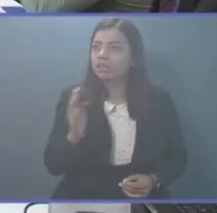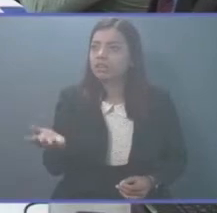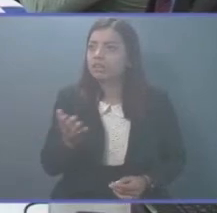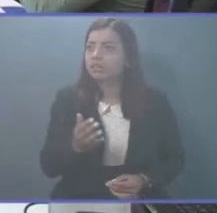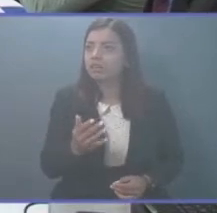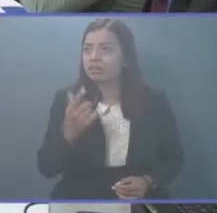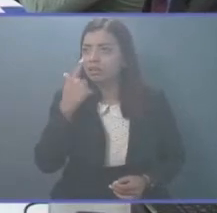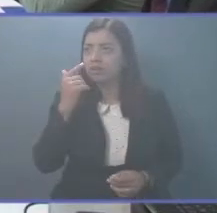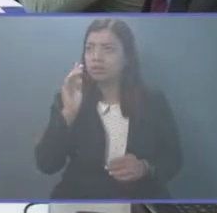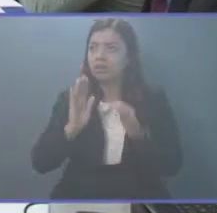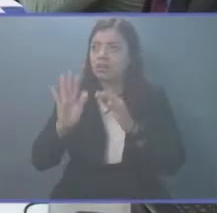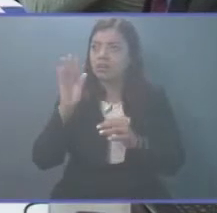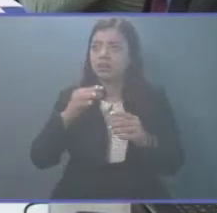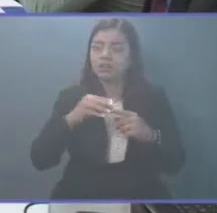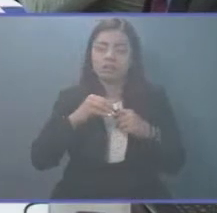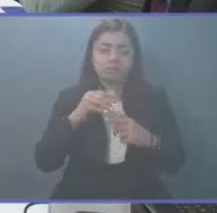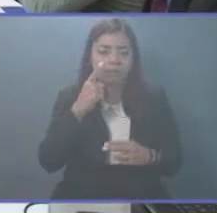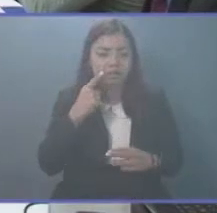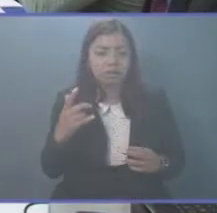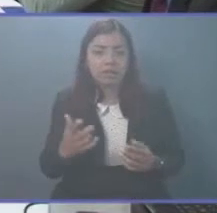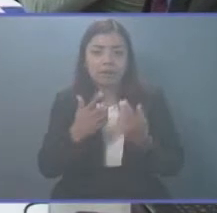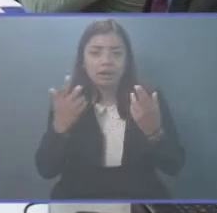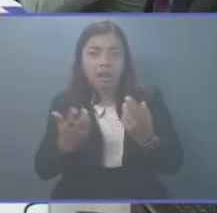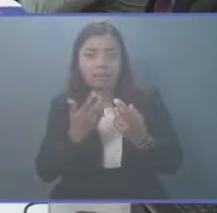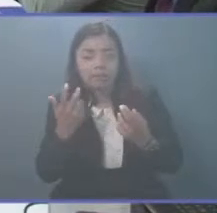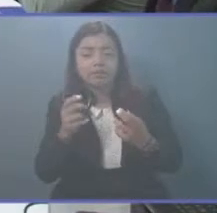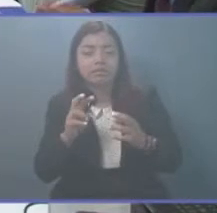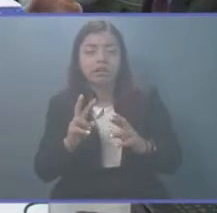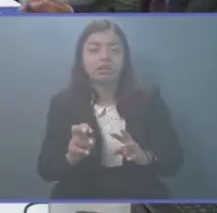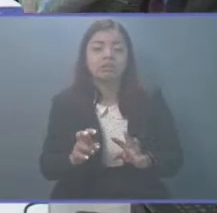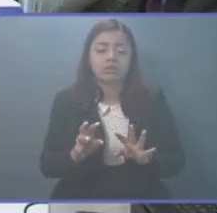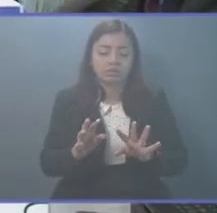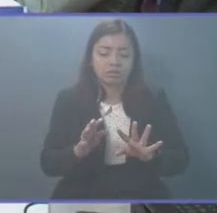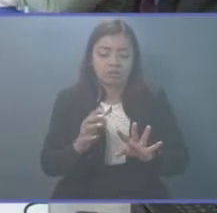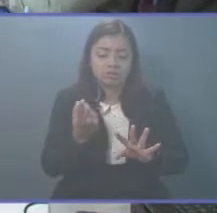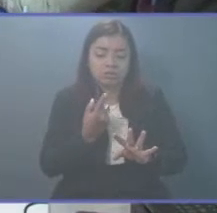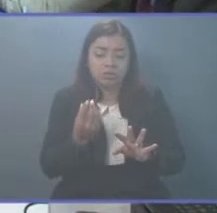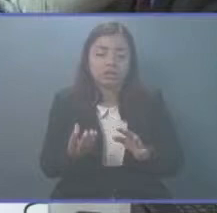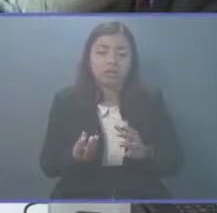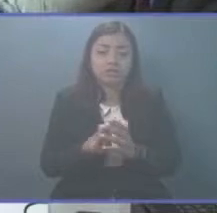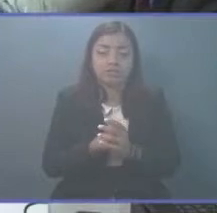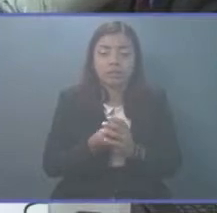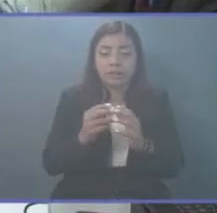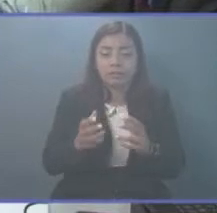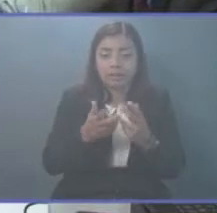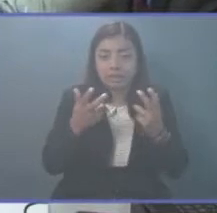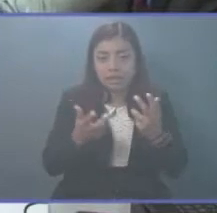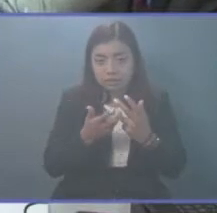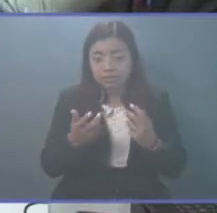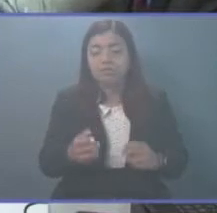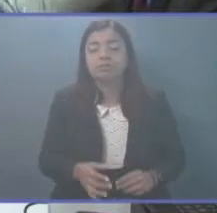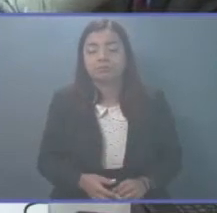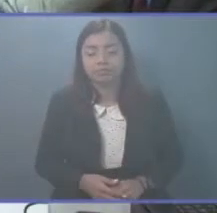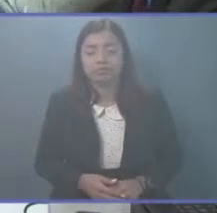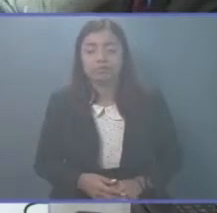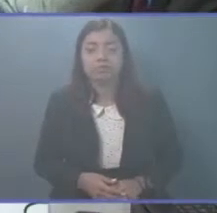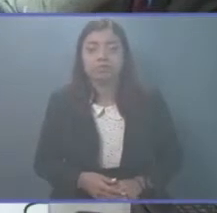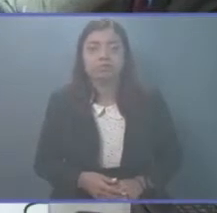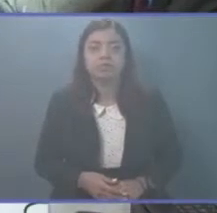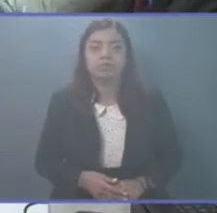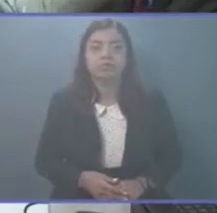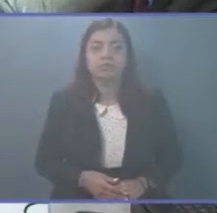crea el patrimonio especial para la investigación y la persecución, solo agregar investigación. Para la investigación.